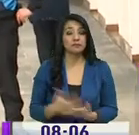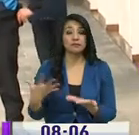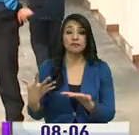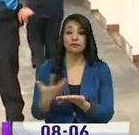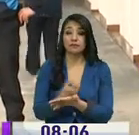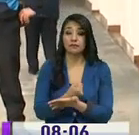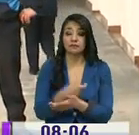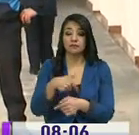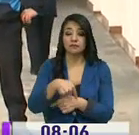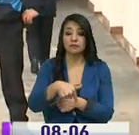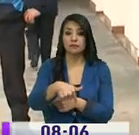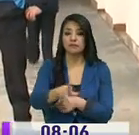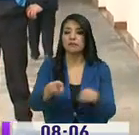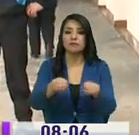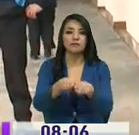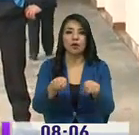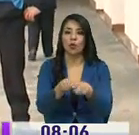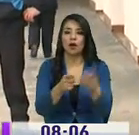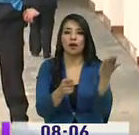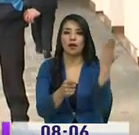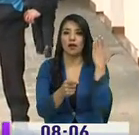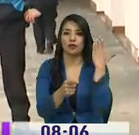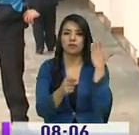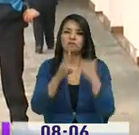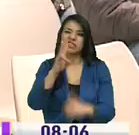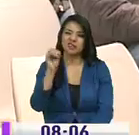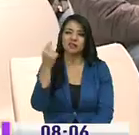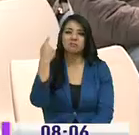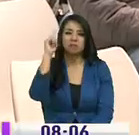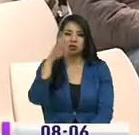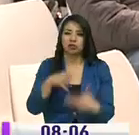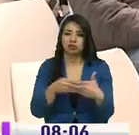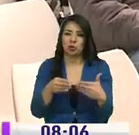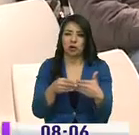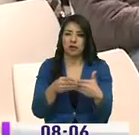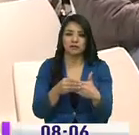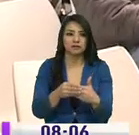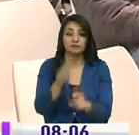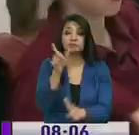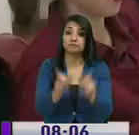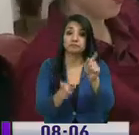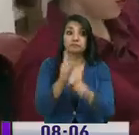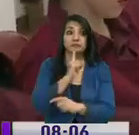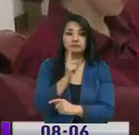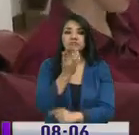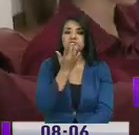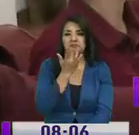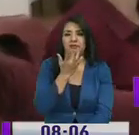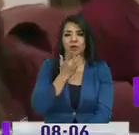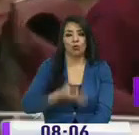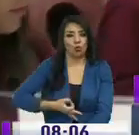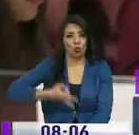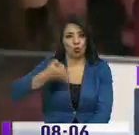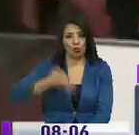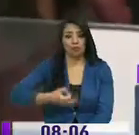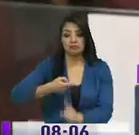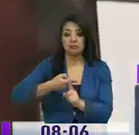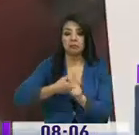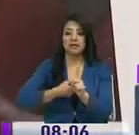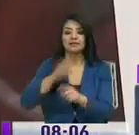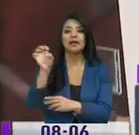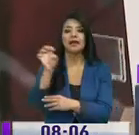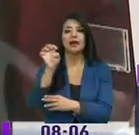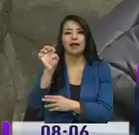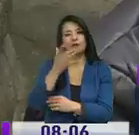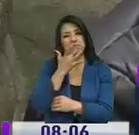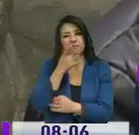recaudación se encuentre en los mismos niveles de aproximadamente 70 millones de dólares. Muchos ciudadanos mencionaron que prefieren cumplir con esta obligación los primeros